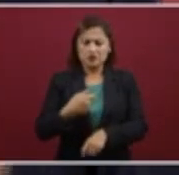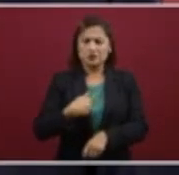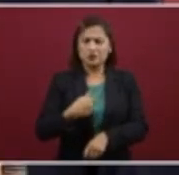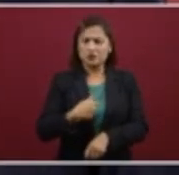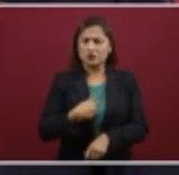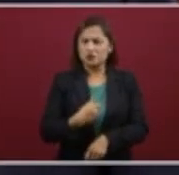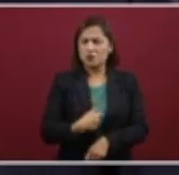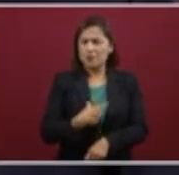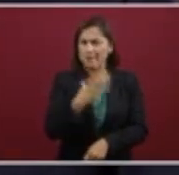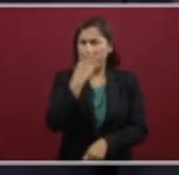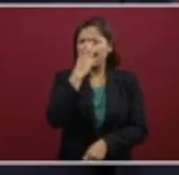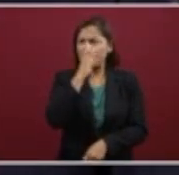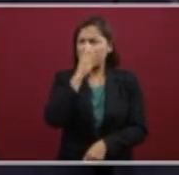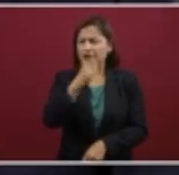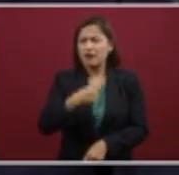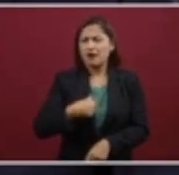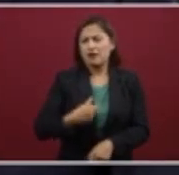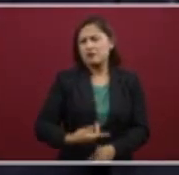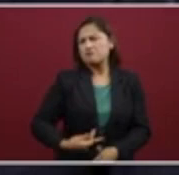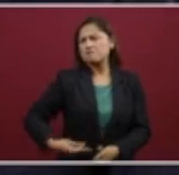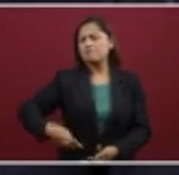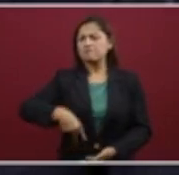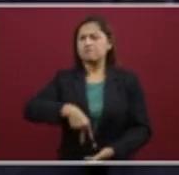me facilita mucho,